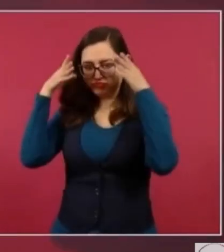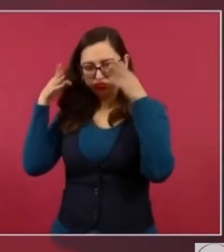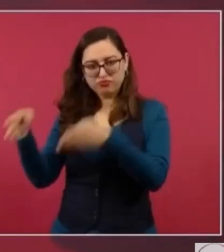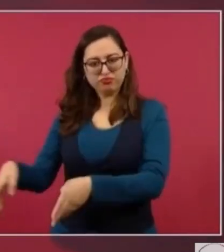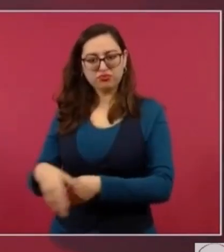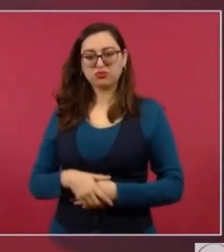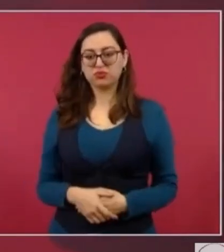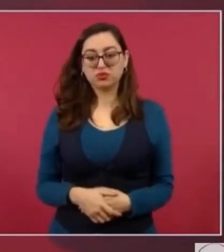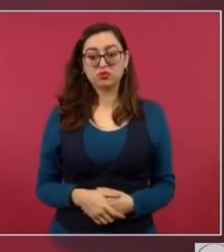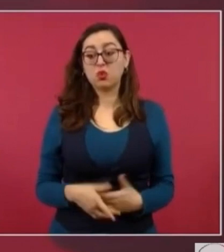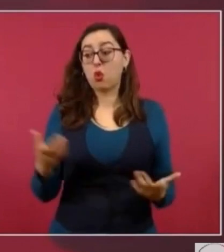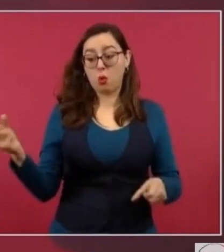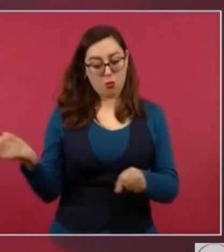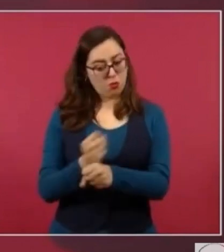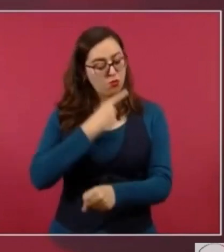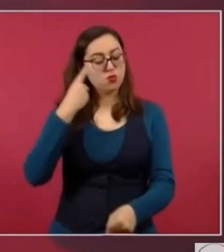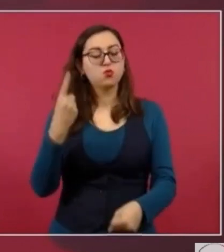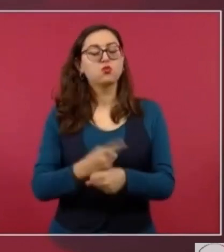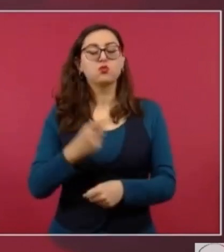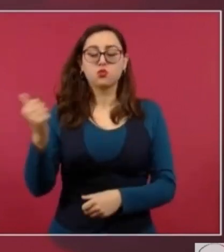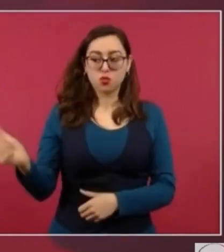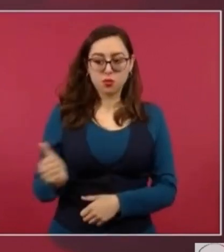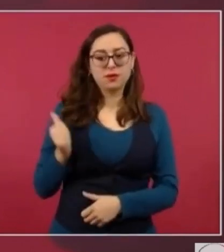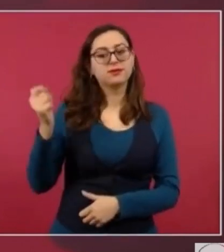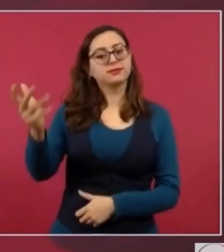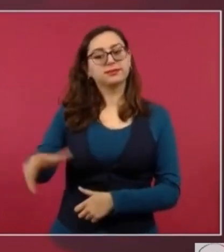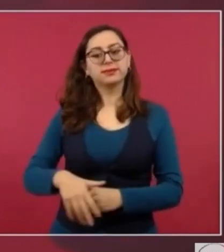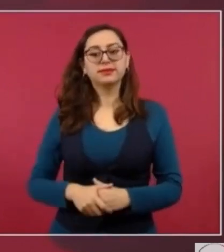No se te va a volver a presentar esta oportunidad.